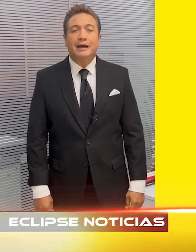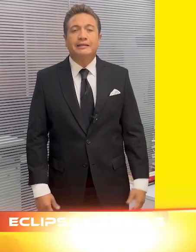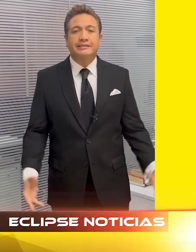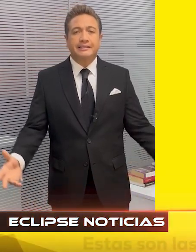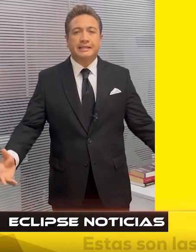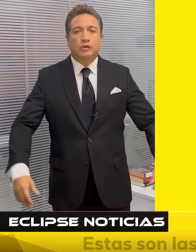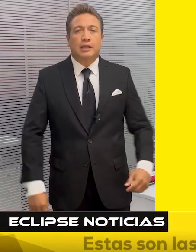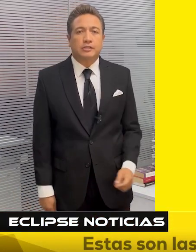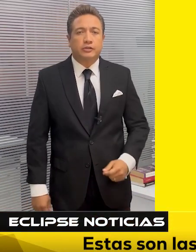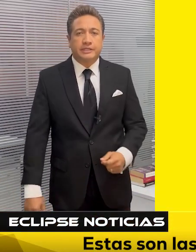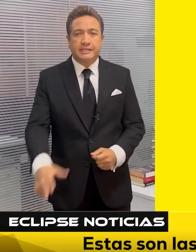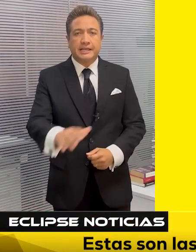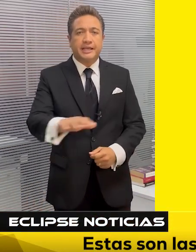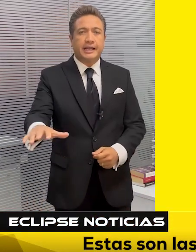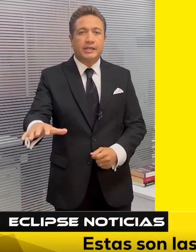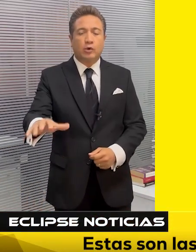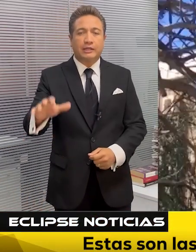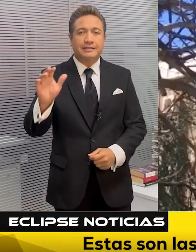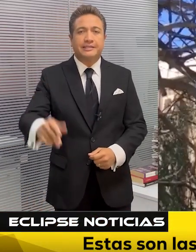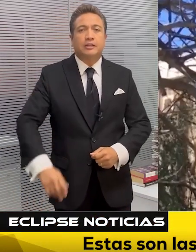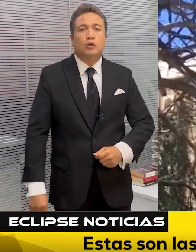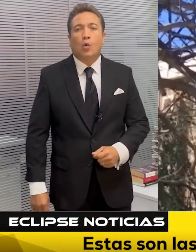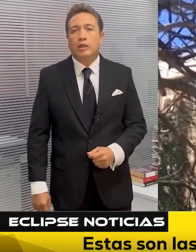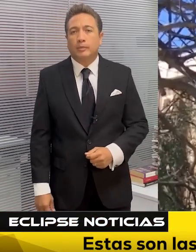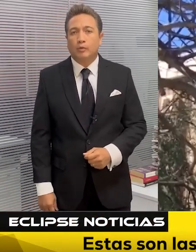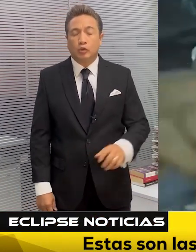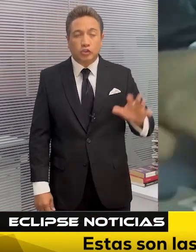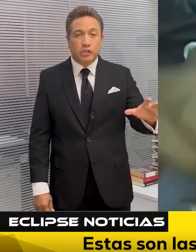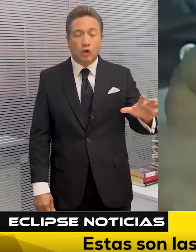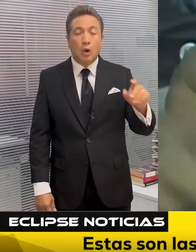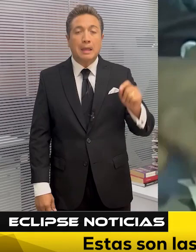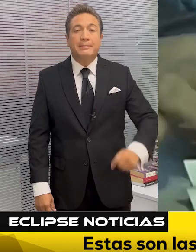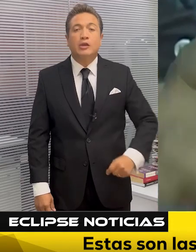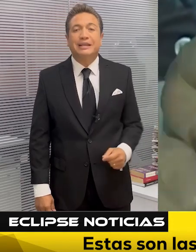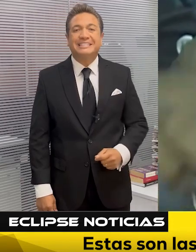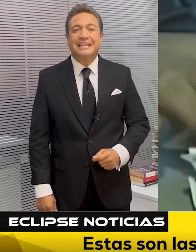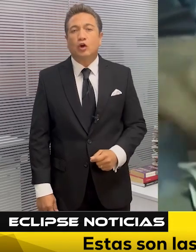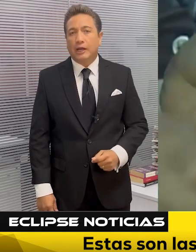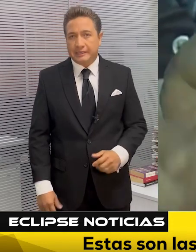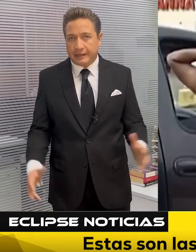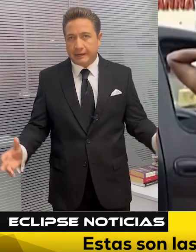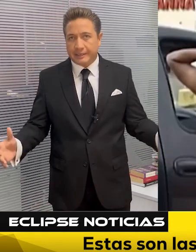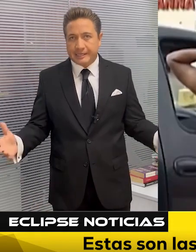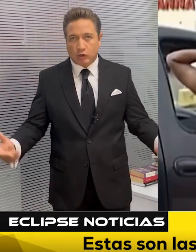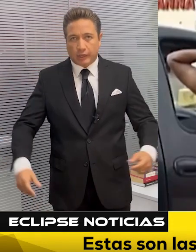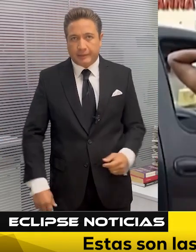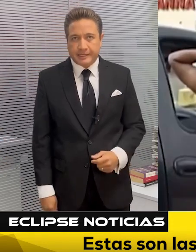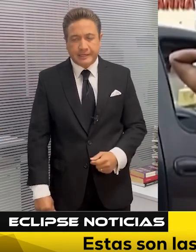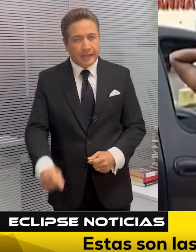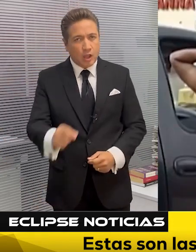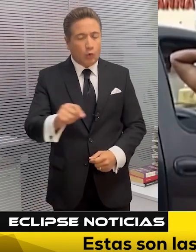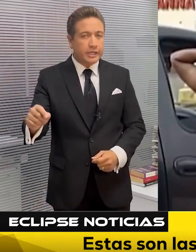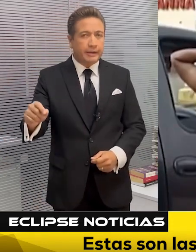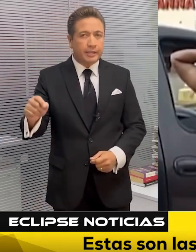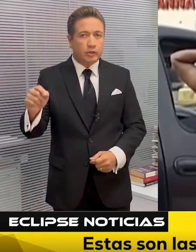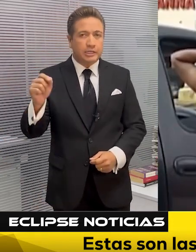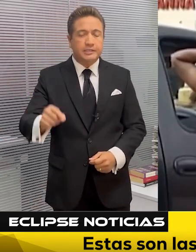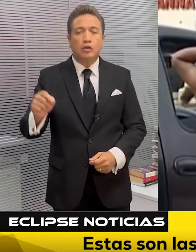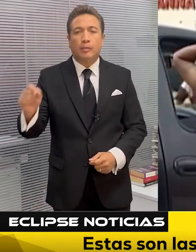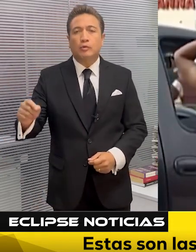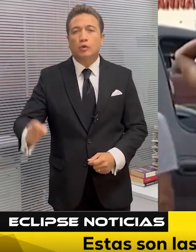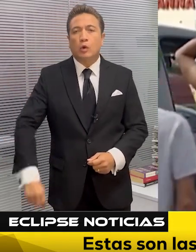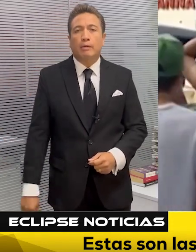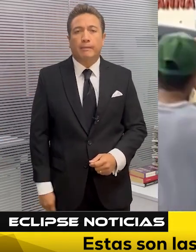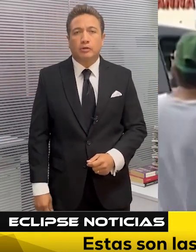Saludos, hoy martes, estas son las noticias. Llegan a Yucatán 104.5 millones de dólares en remesas, lo que representa un incremento